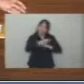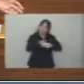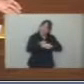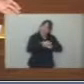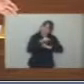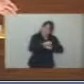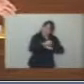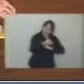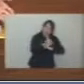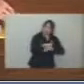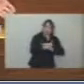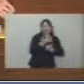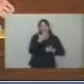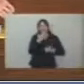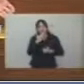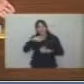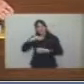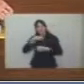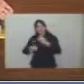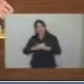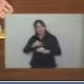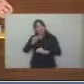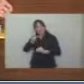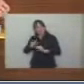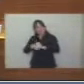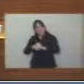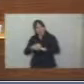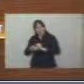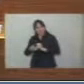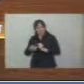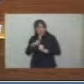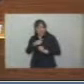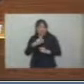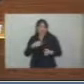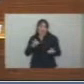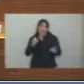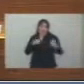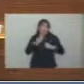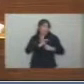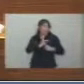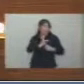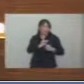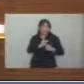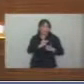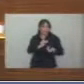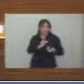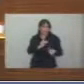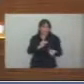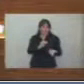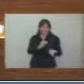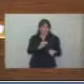utilice el presidente, sí. Esa es la actitud que ustedes tuvieron. Y fíjese, yo creo que